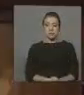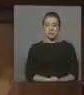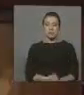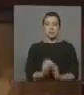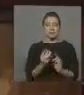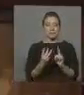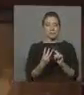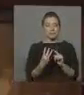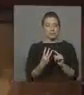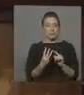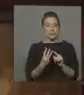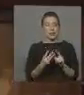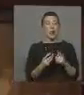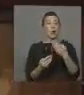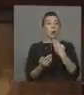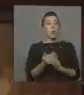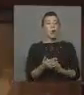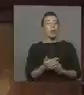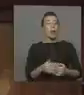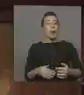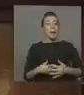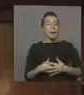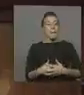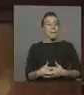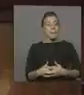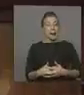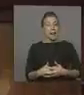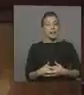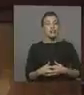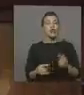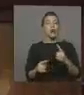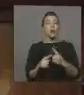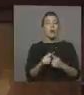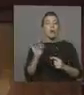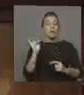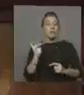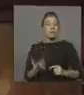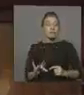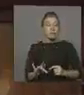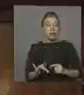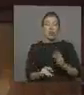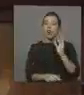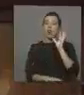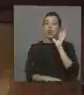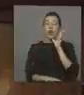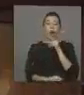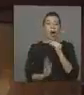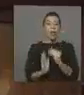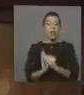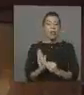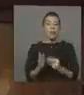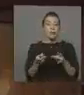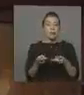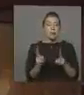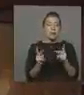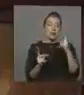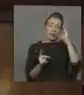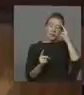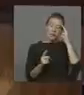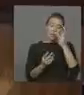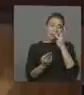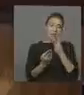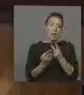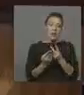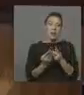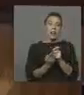Tercero, en relación a los casos de embarazos secundarios originados por violencia sexual, no existen datos que permitan dimensionar la magnitud